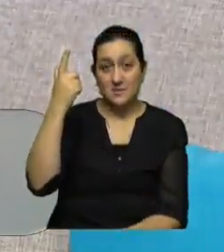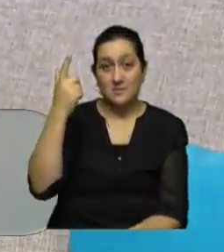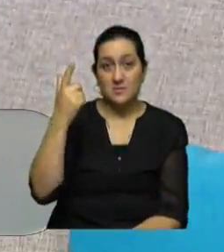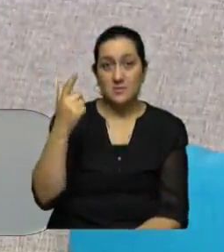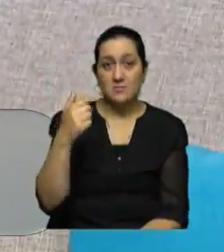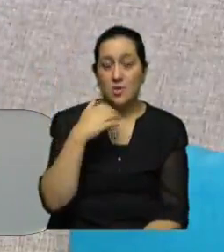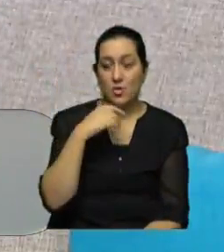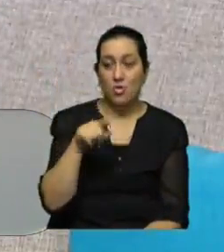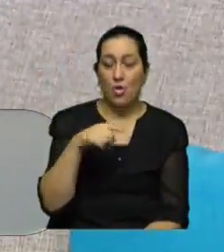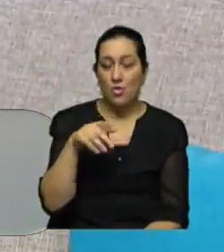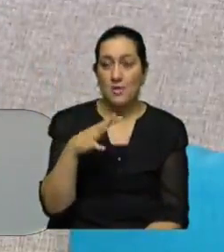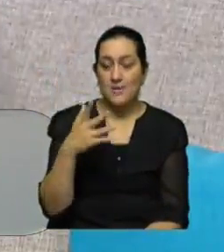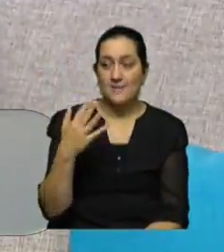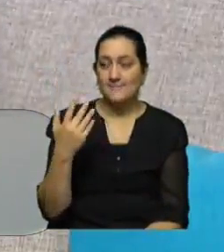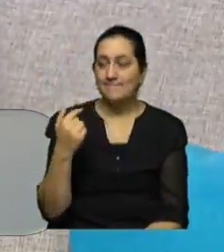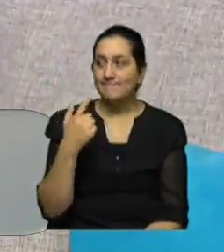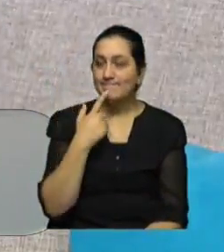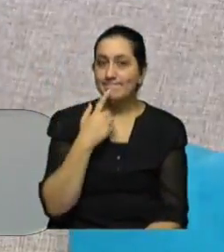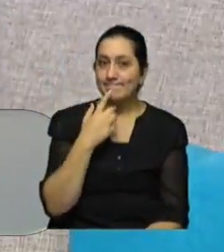era? No importa.